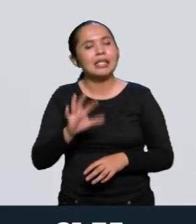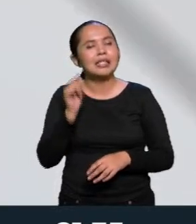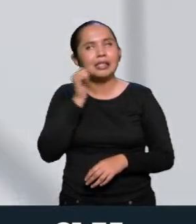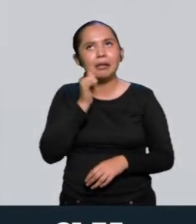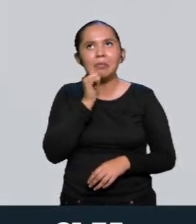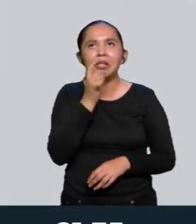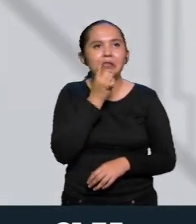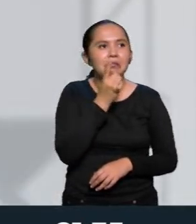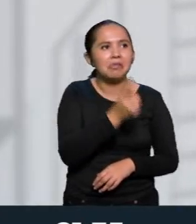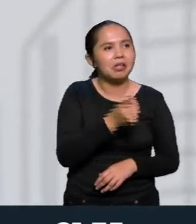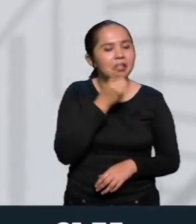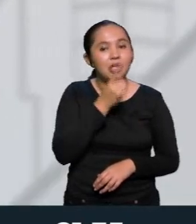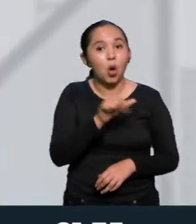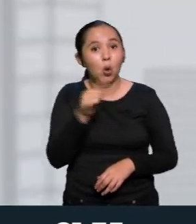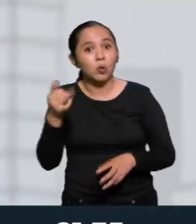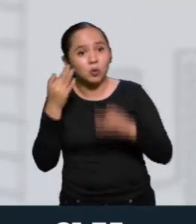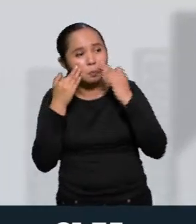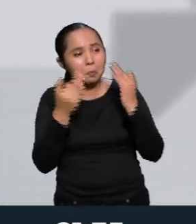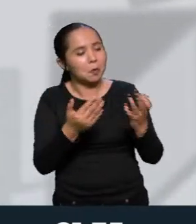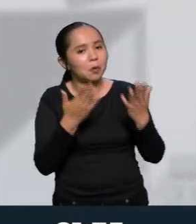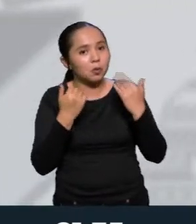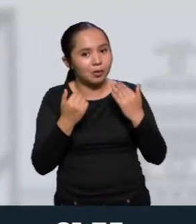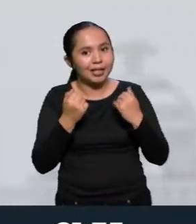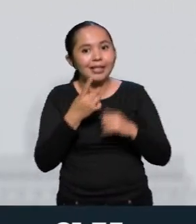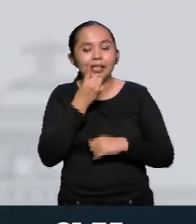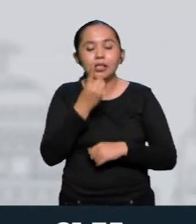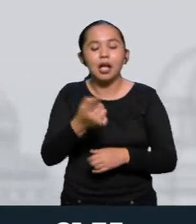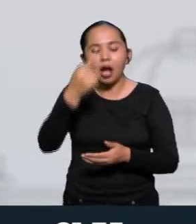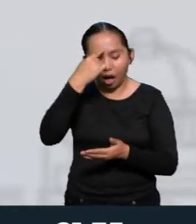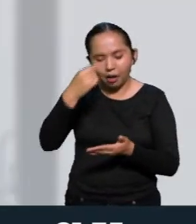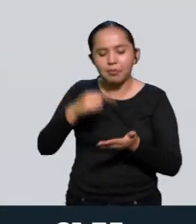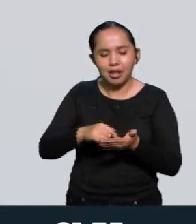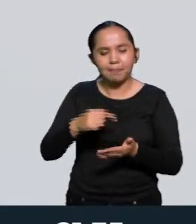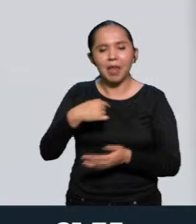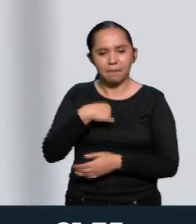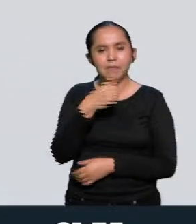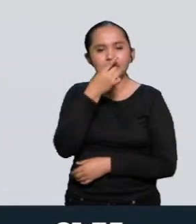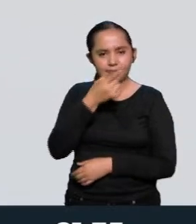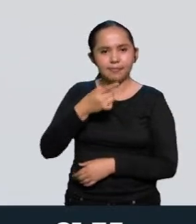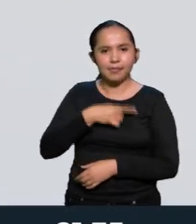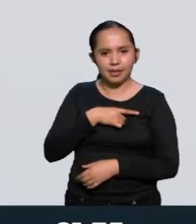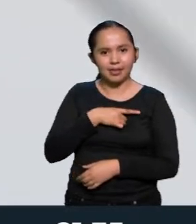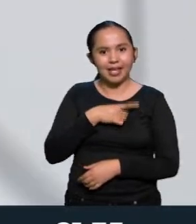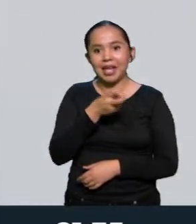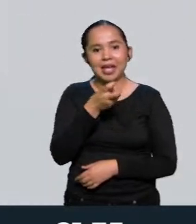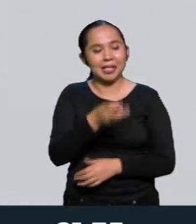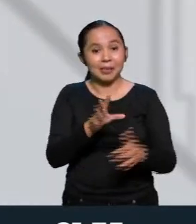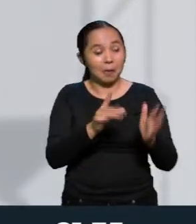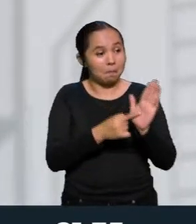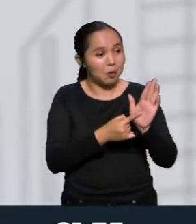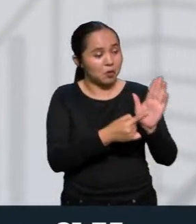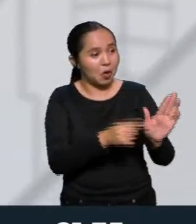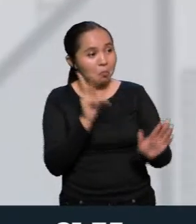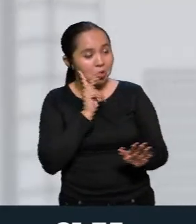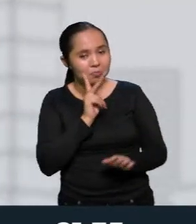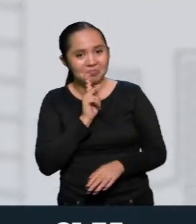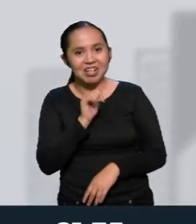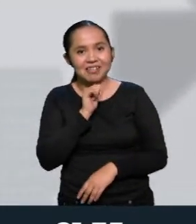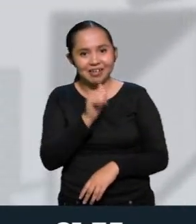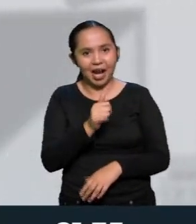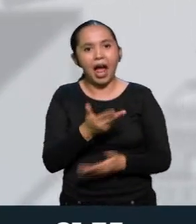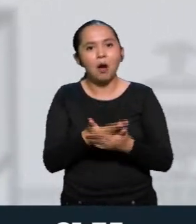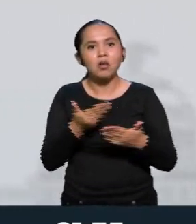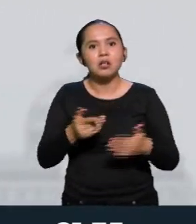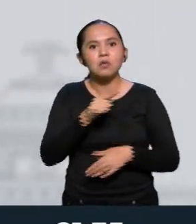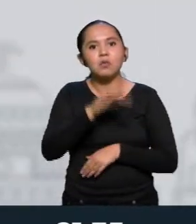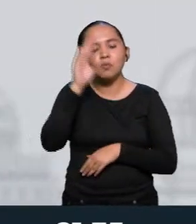dichos y testigos de oídas, en donde dice, créeme, a mí me lo dijeron y no han soportado con ninguna prueba. Entonces imagínate